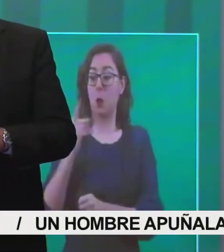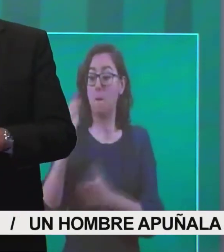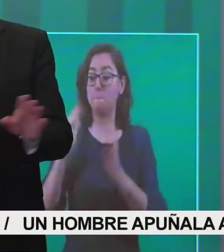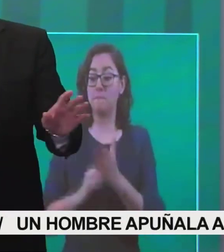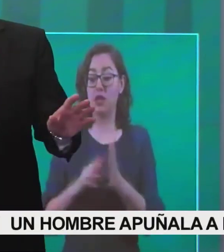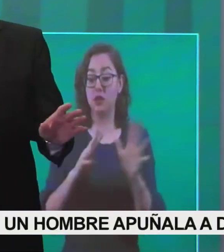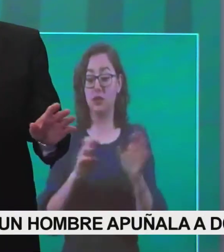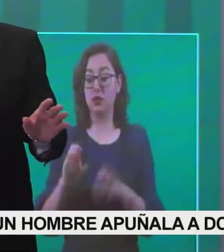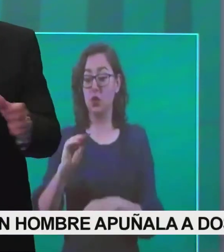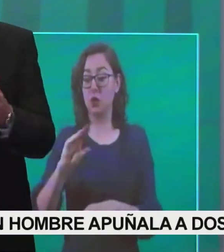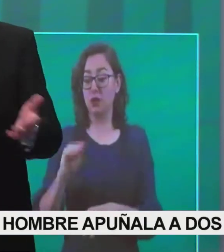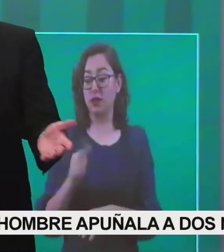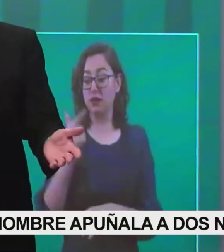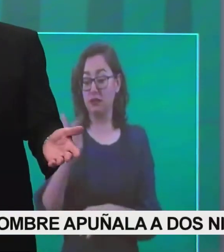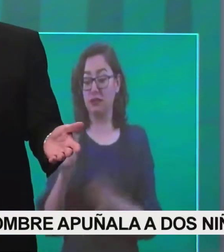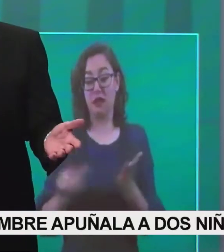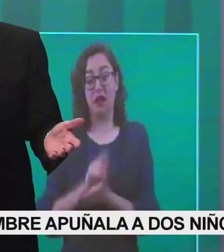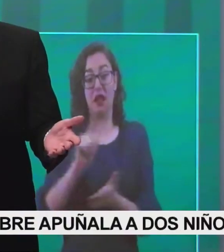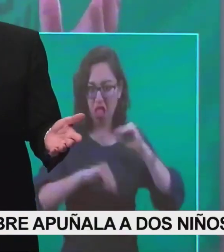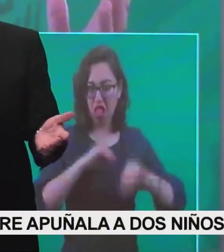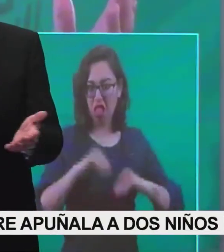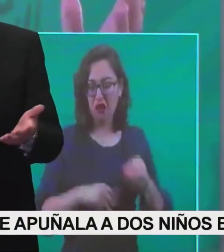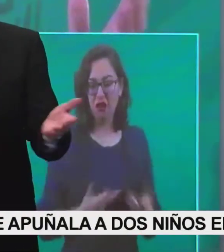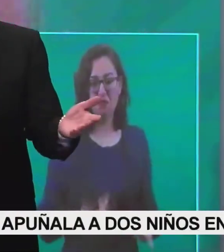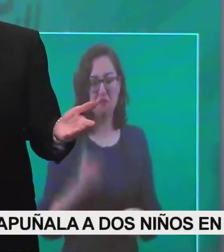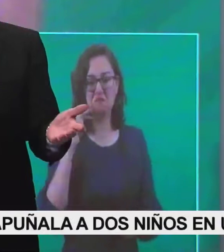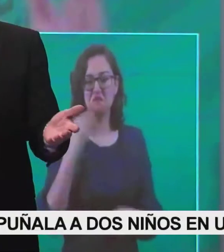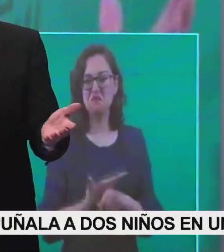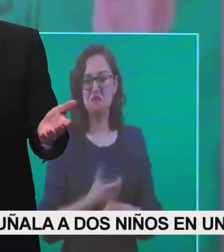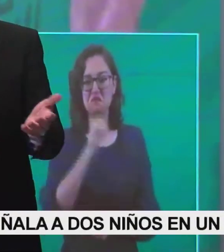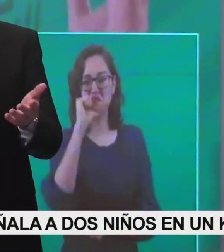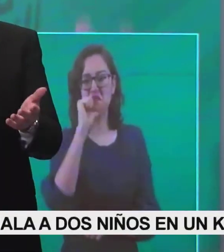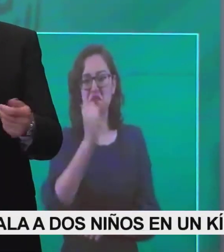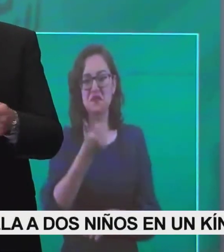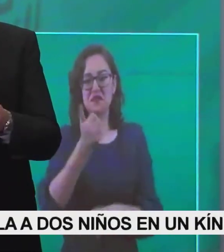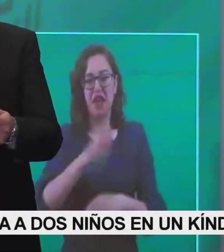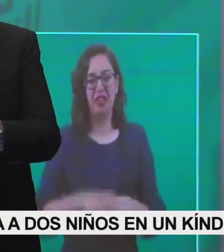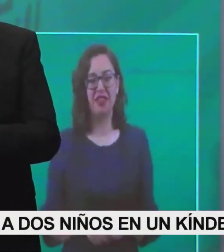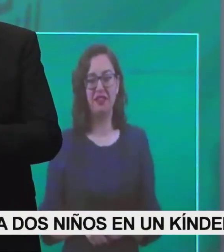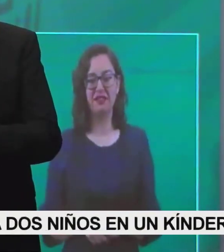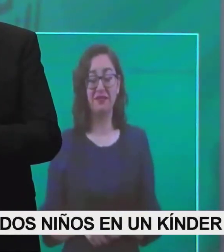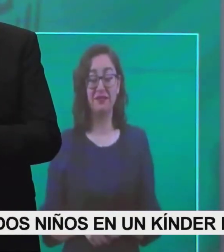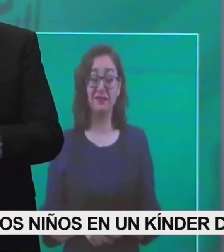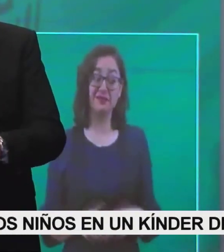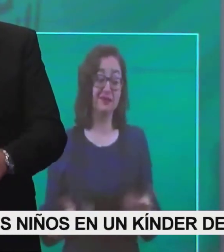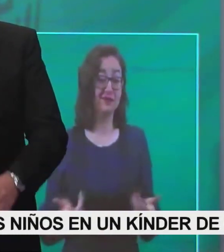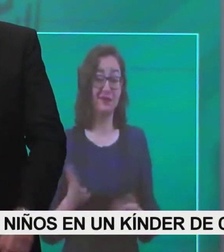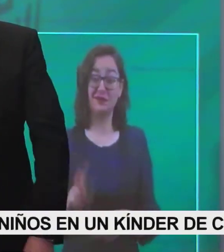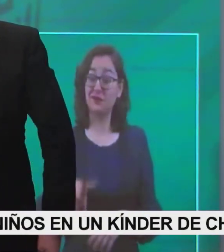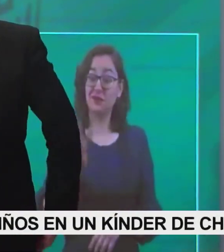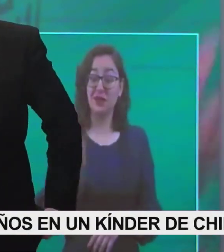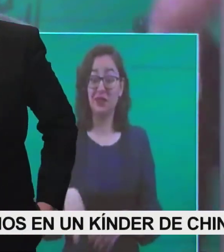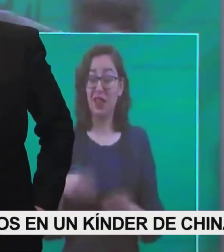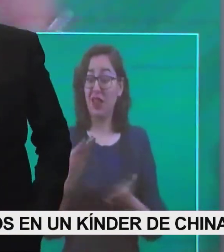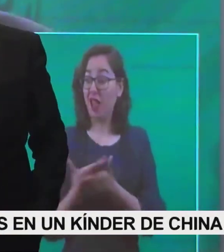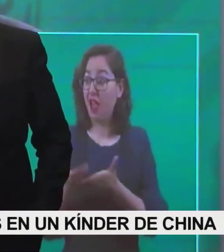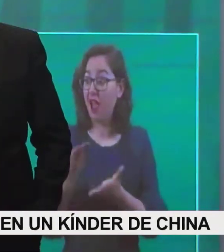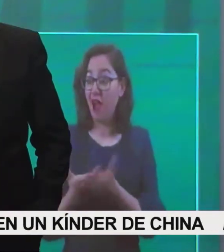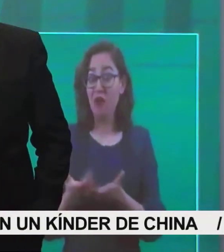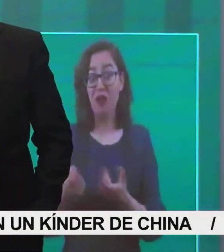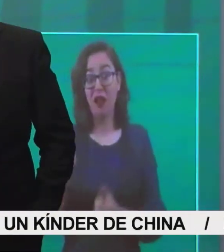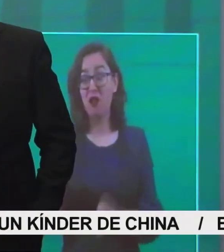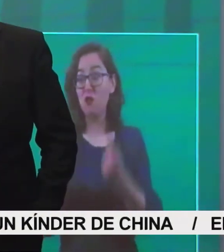esquema. La propuesta, de la cual todavía no hay un documento, sino que se está elaborando, contemplaría que el